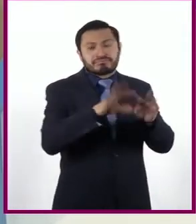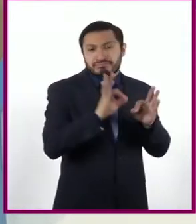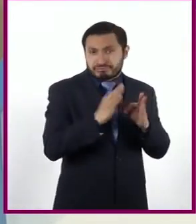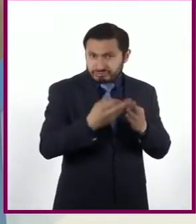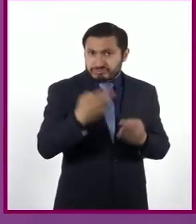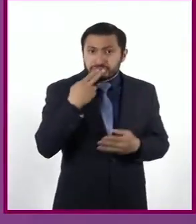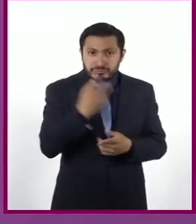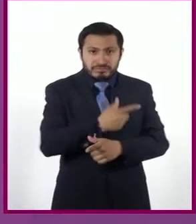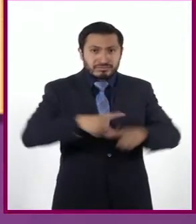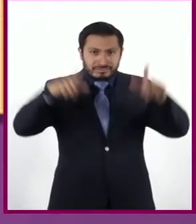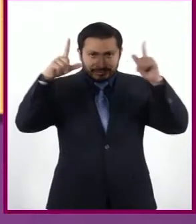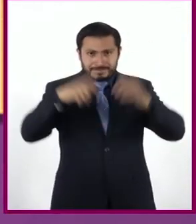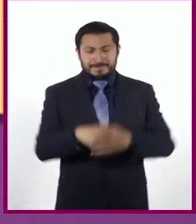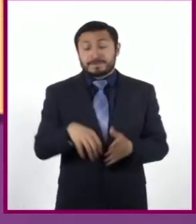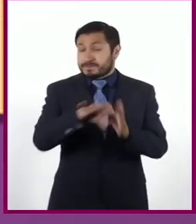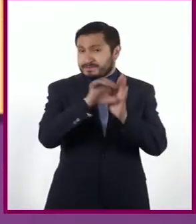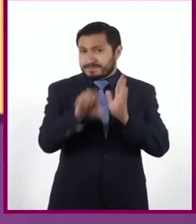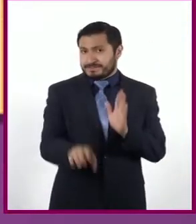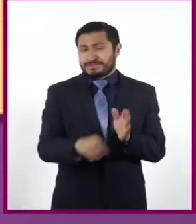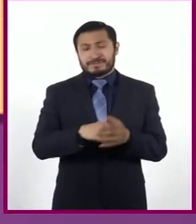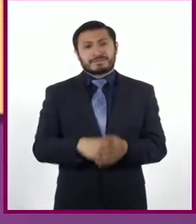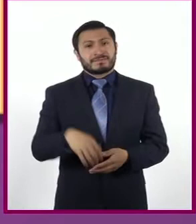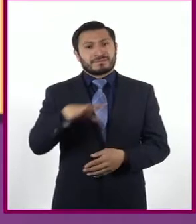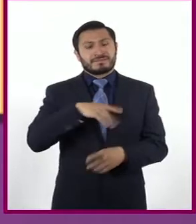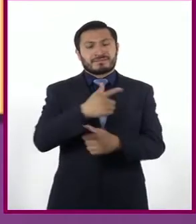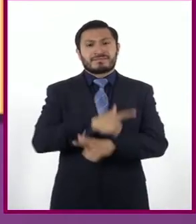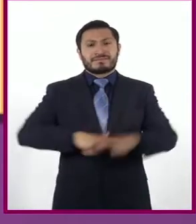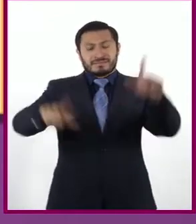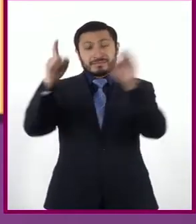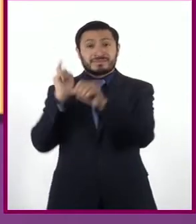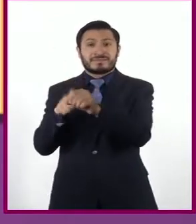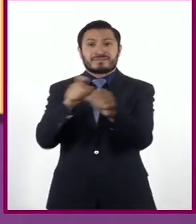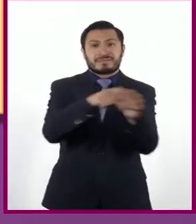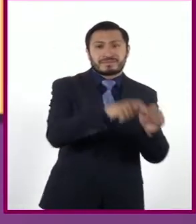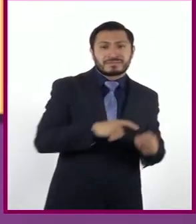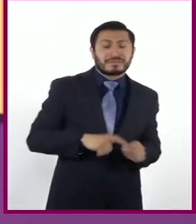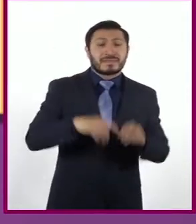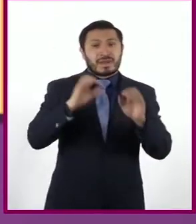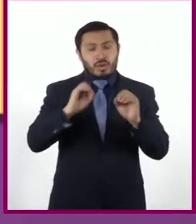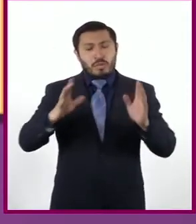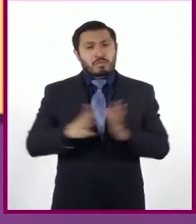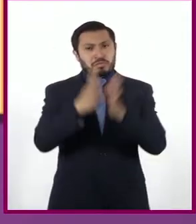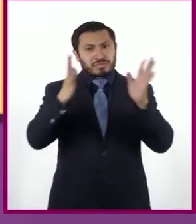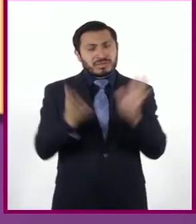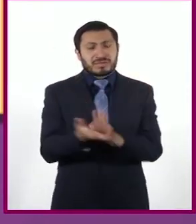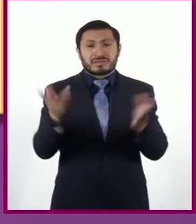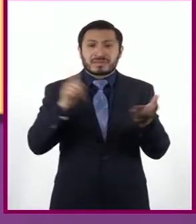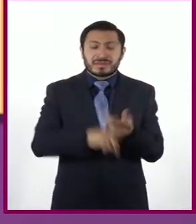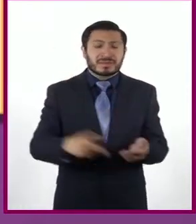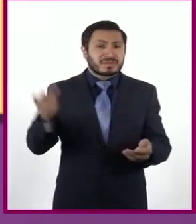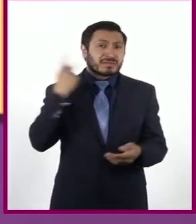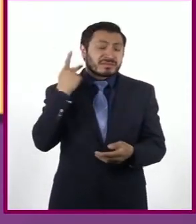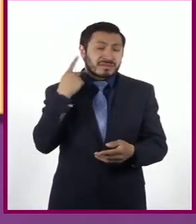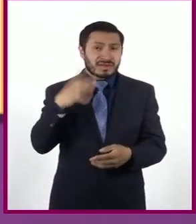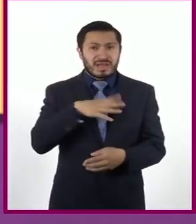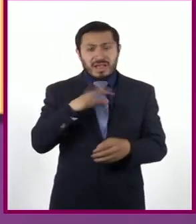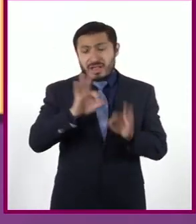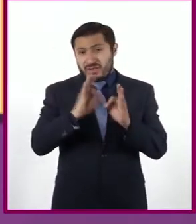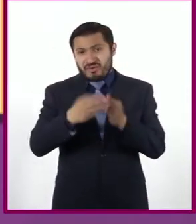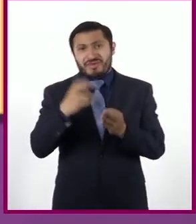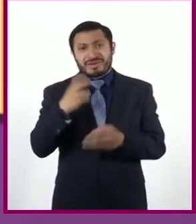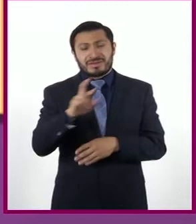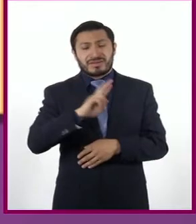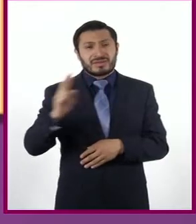ejercerla. Por ejemplo, la libertad de asociación y de participación en la vida política es una forma de reconocer